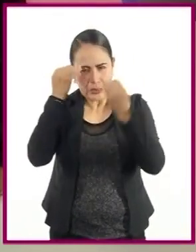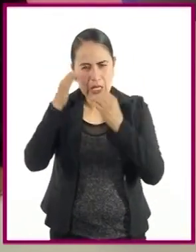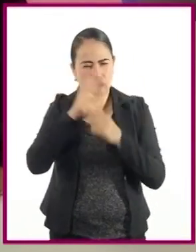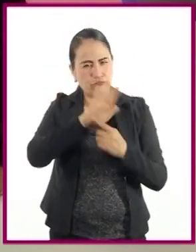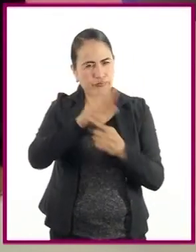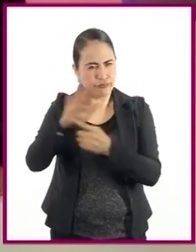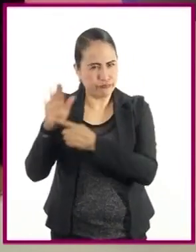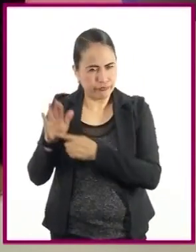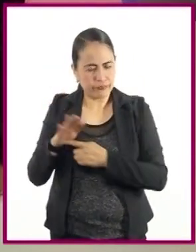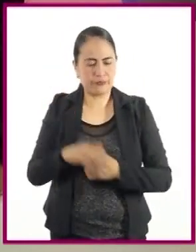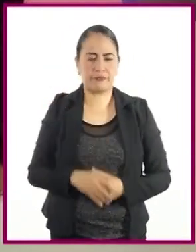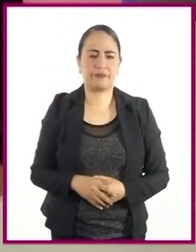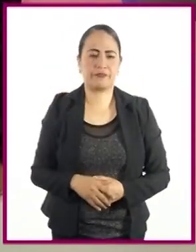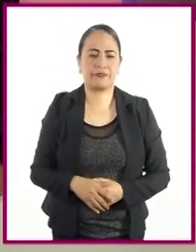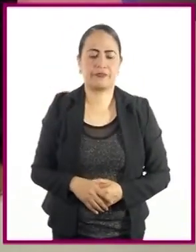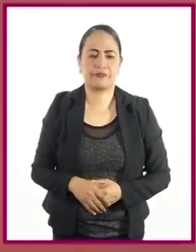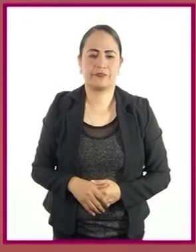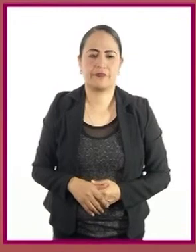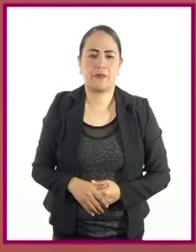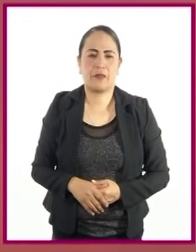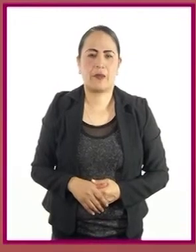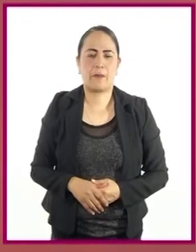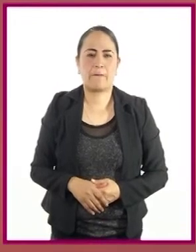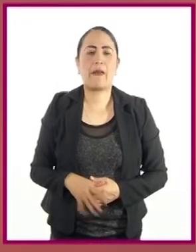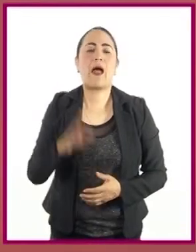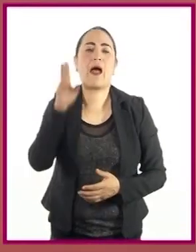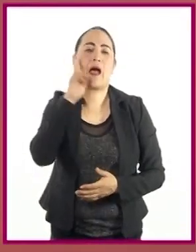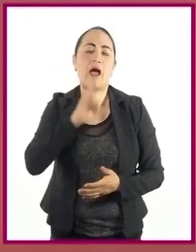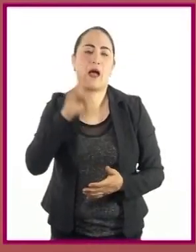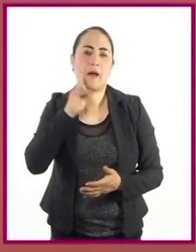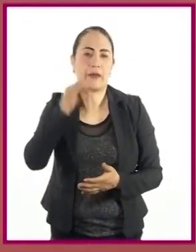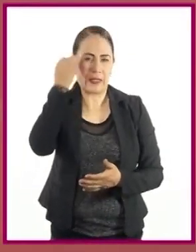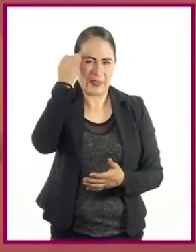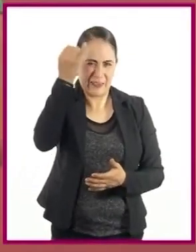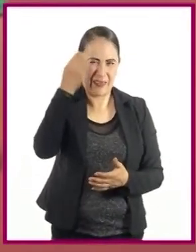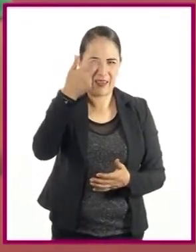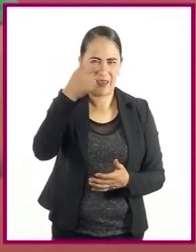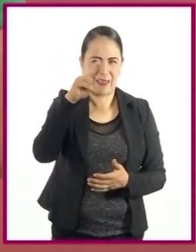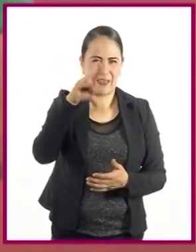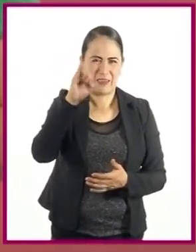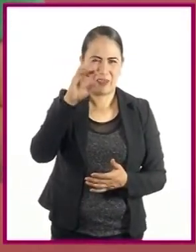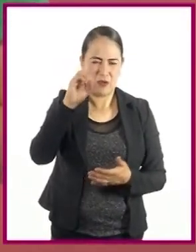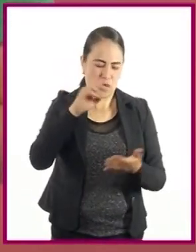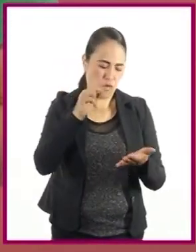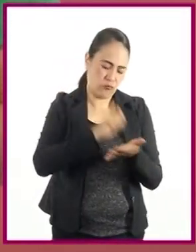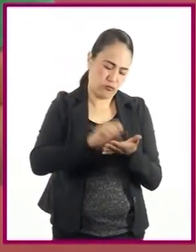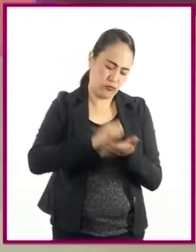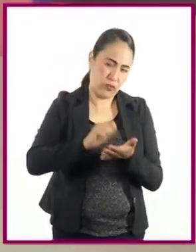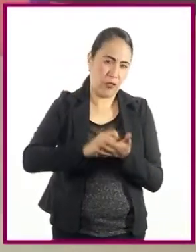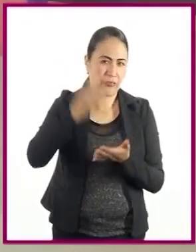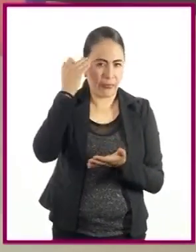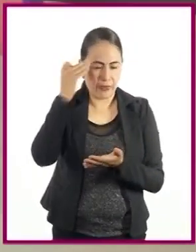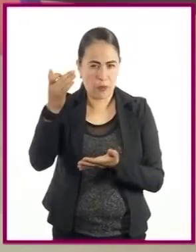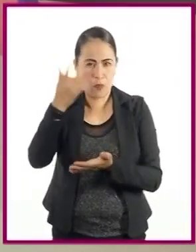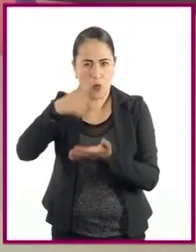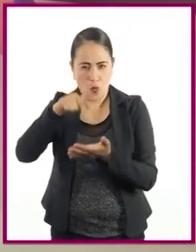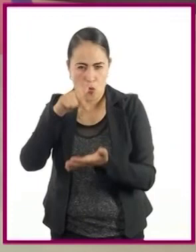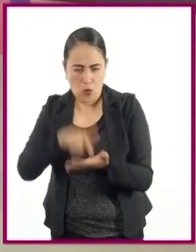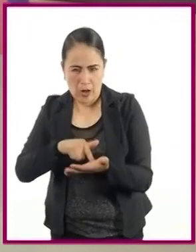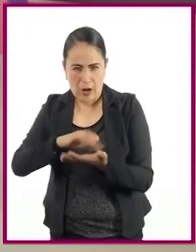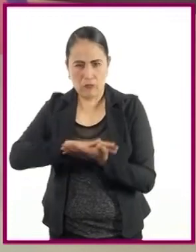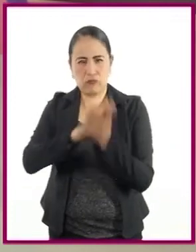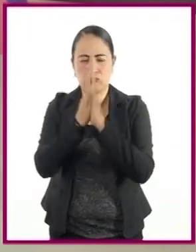A ver, ¿cómo quedó el primer borrador para adaptar el tiempo y espacio del cuento a una